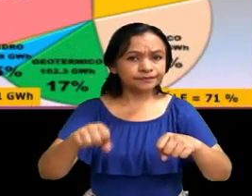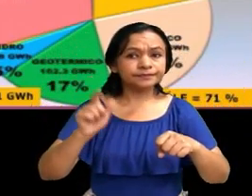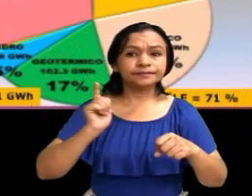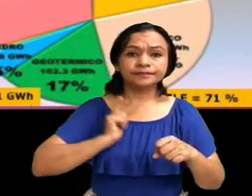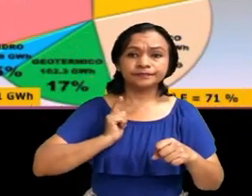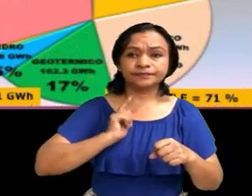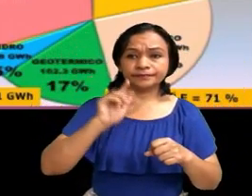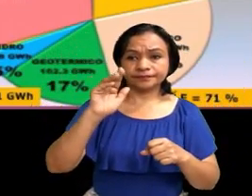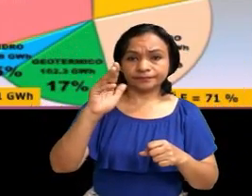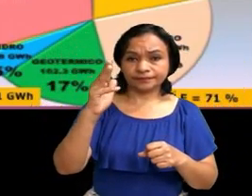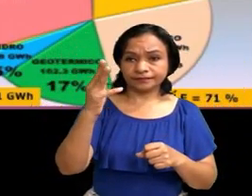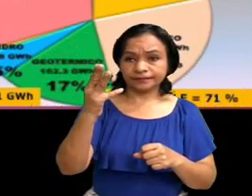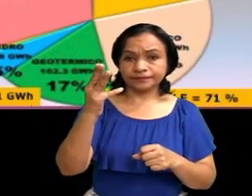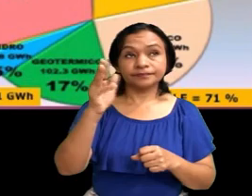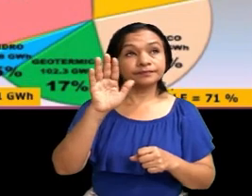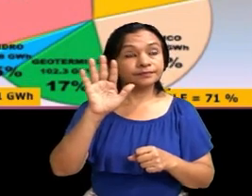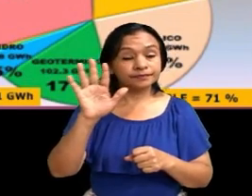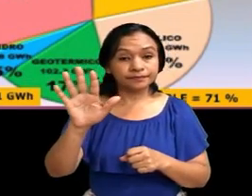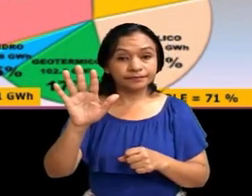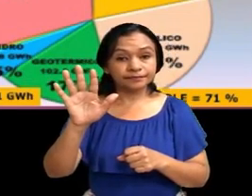al